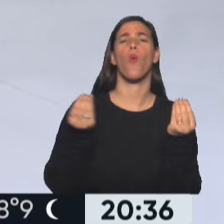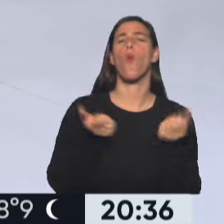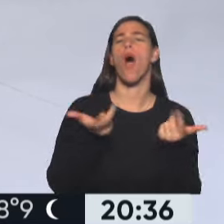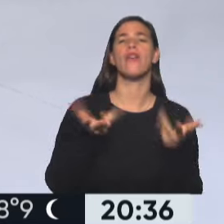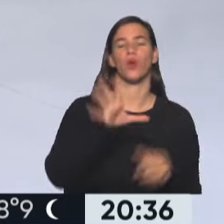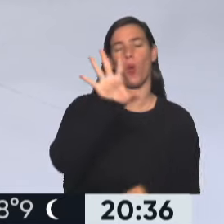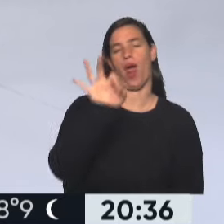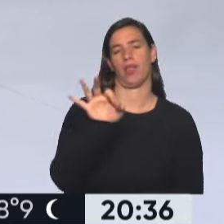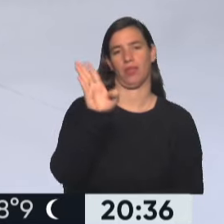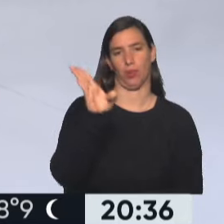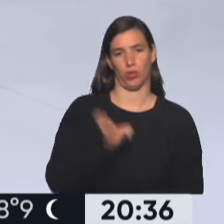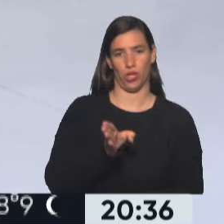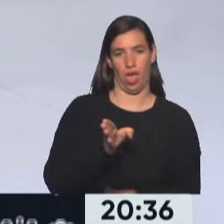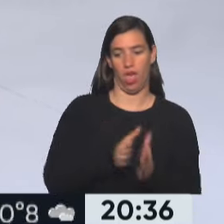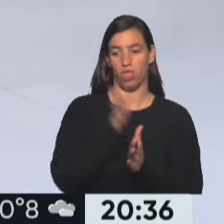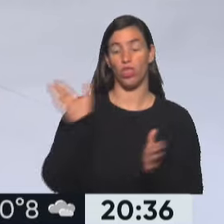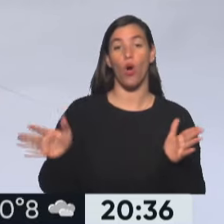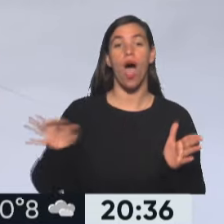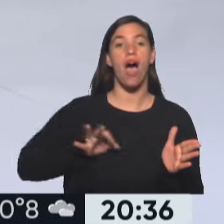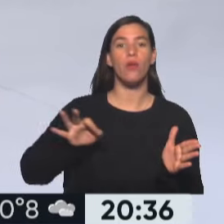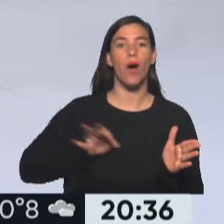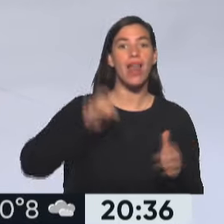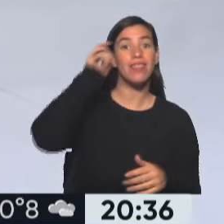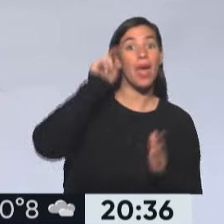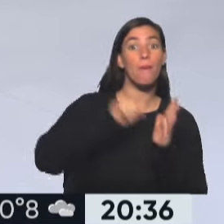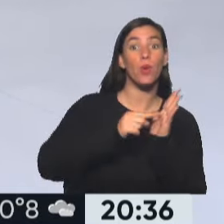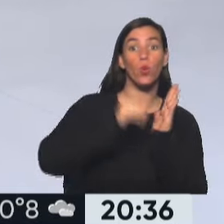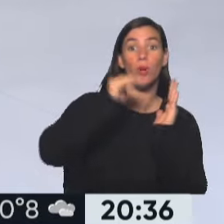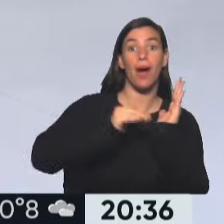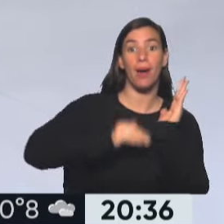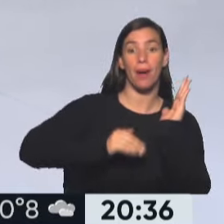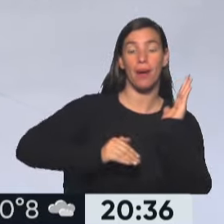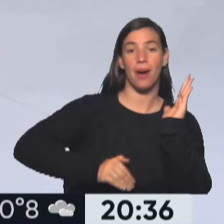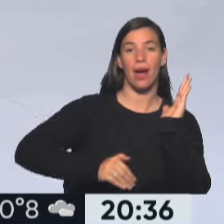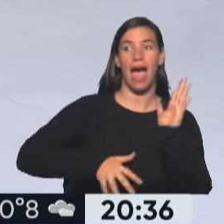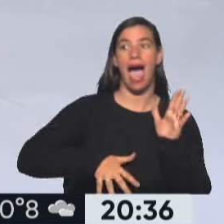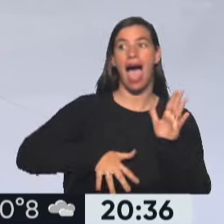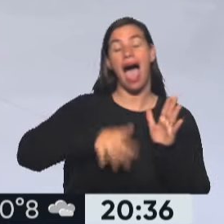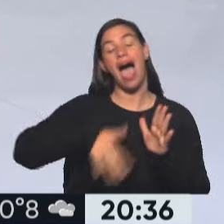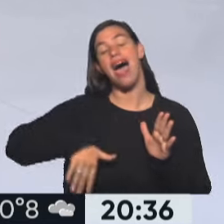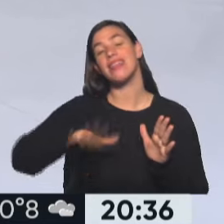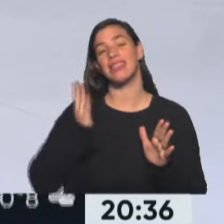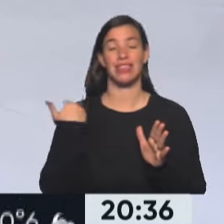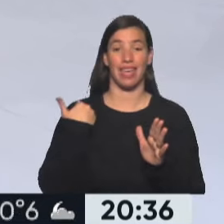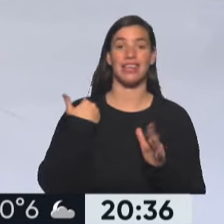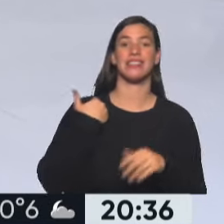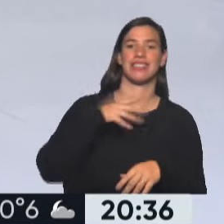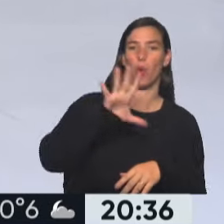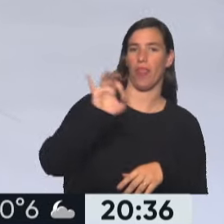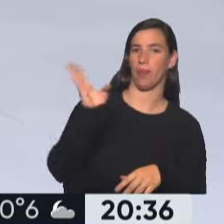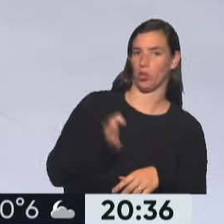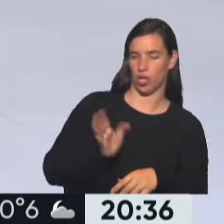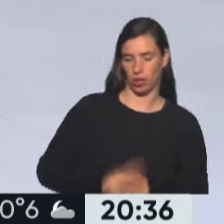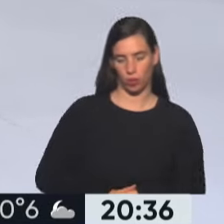40% anual. Se trata de una baja de 10 puntos porcentuales. Antes estaba en un 50%. ¿A qué